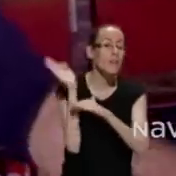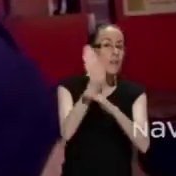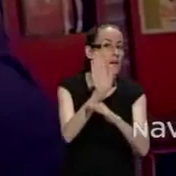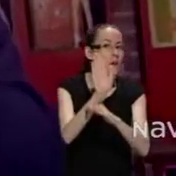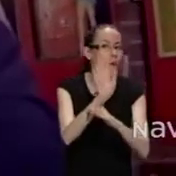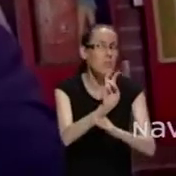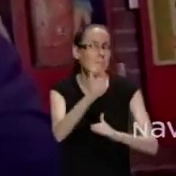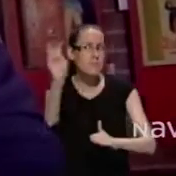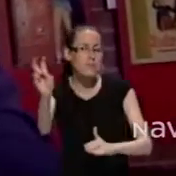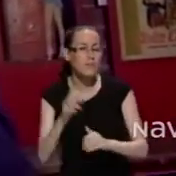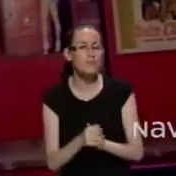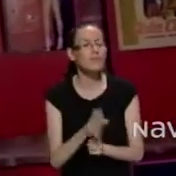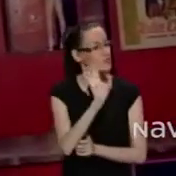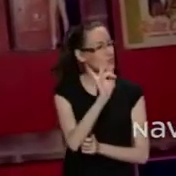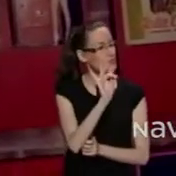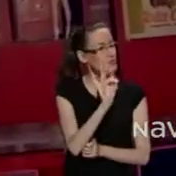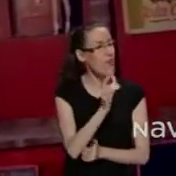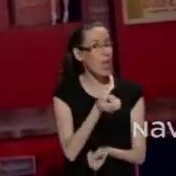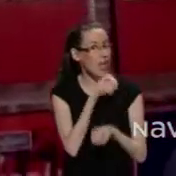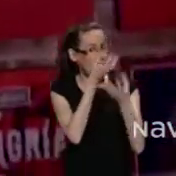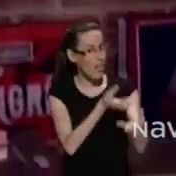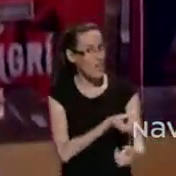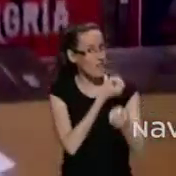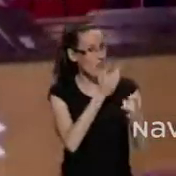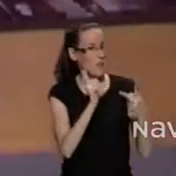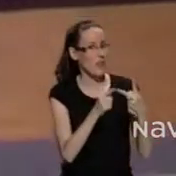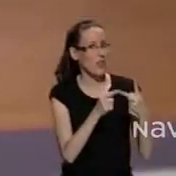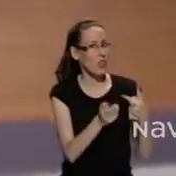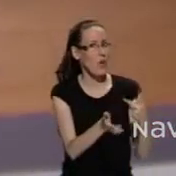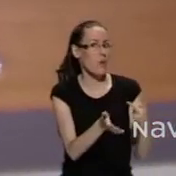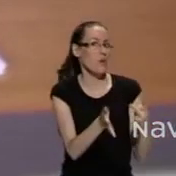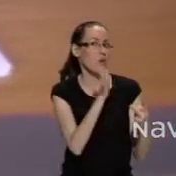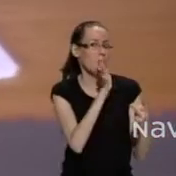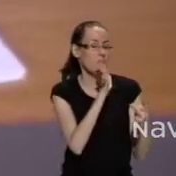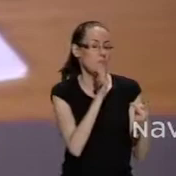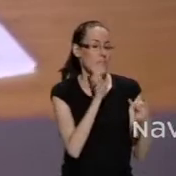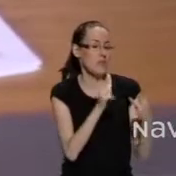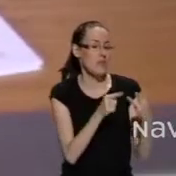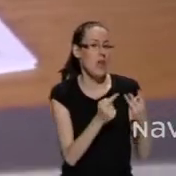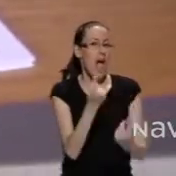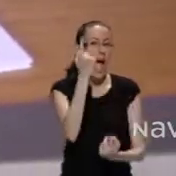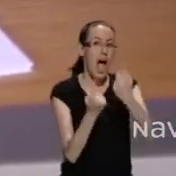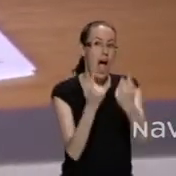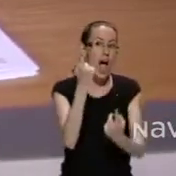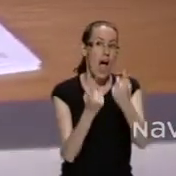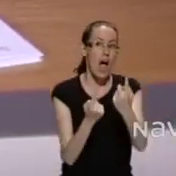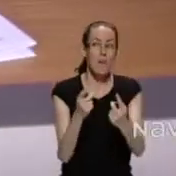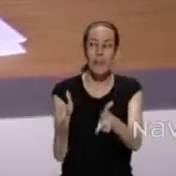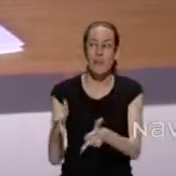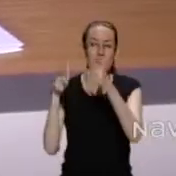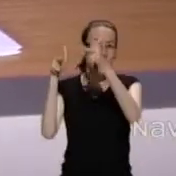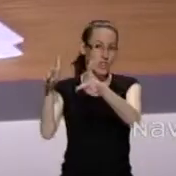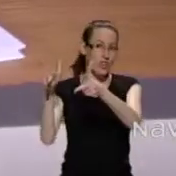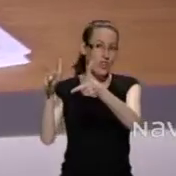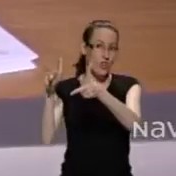peregrino? Bebida, información. Muchas veces también me toca hacerles gestiones de reserva de alojamientos, de llamarles taxis,